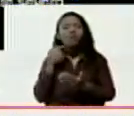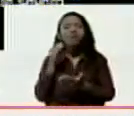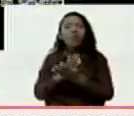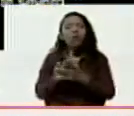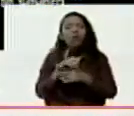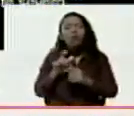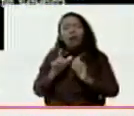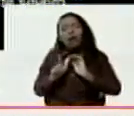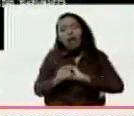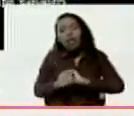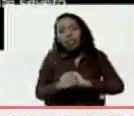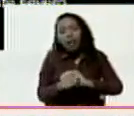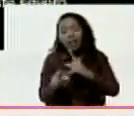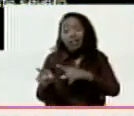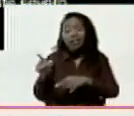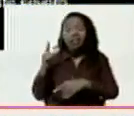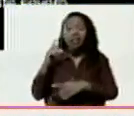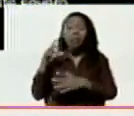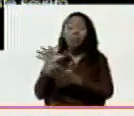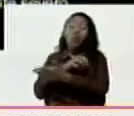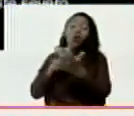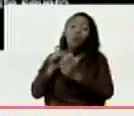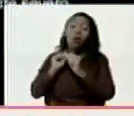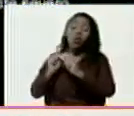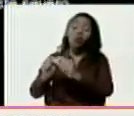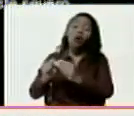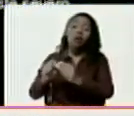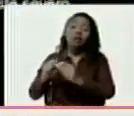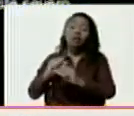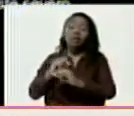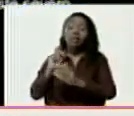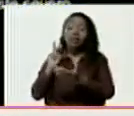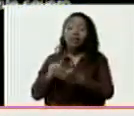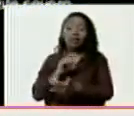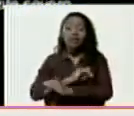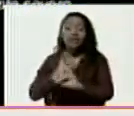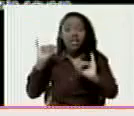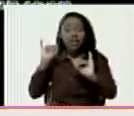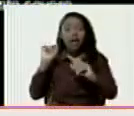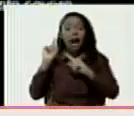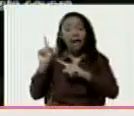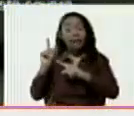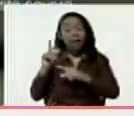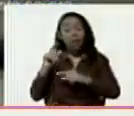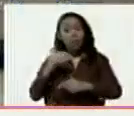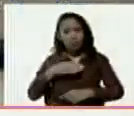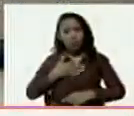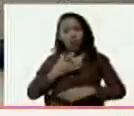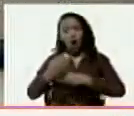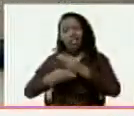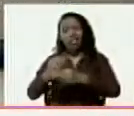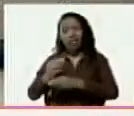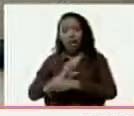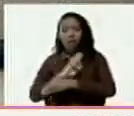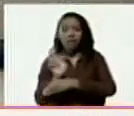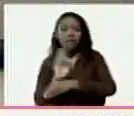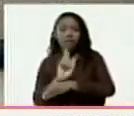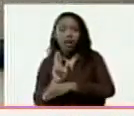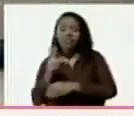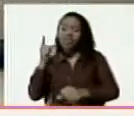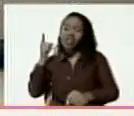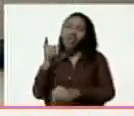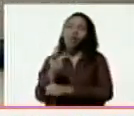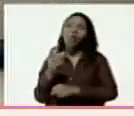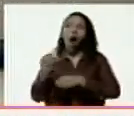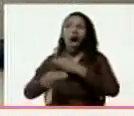tragedia que va a seguir hasta que llegue a un final y si podemos hacer algo para acelerarlo debemos